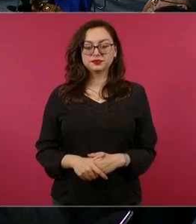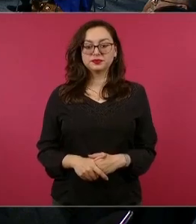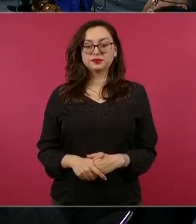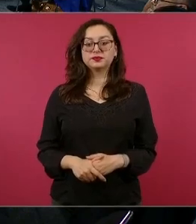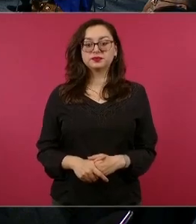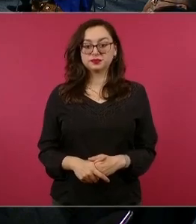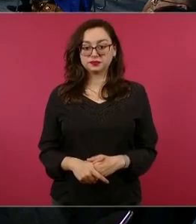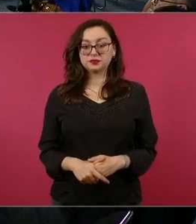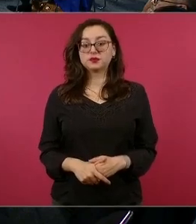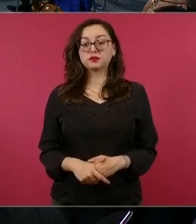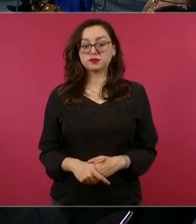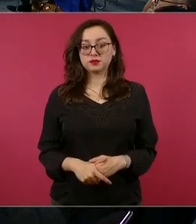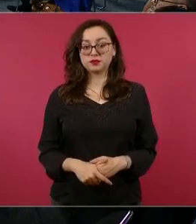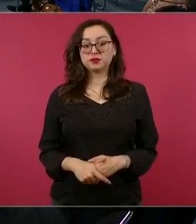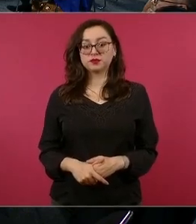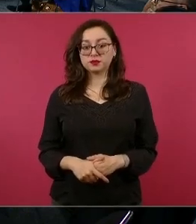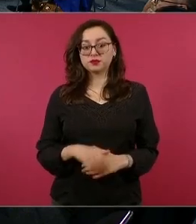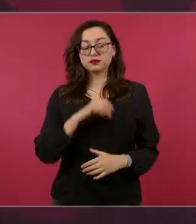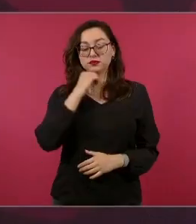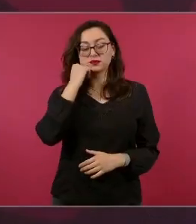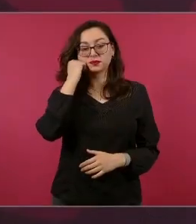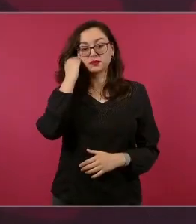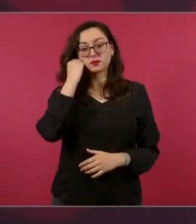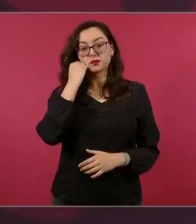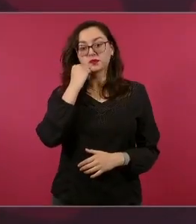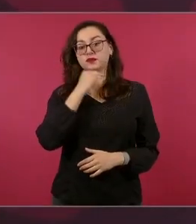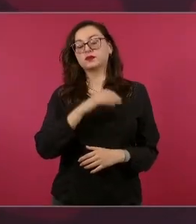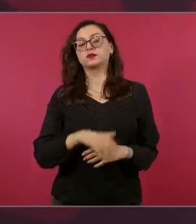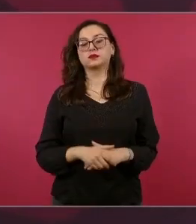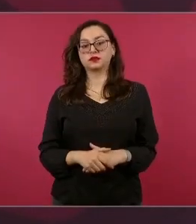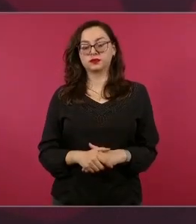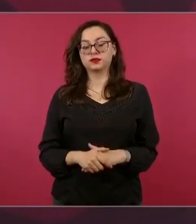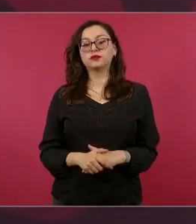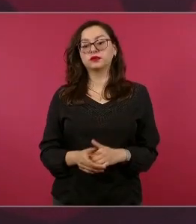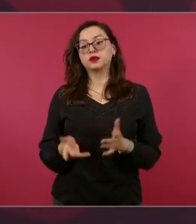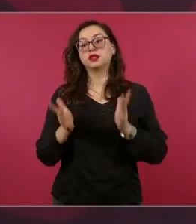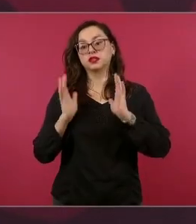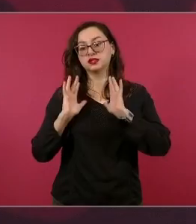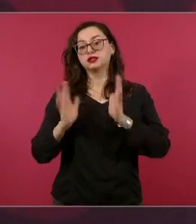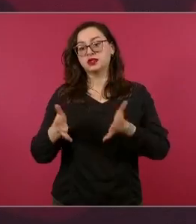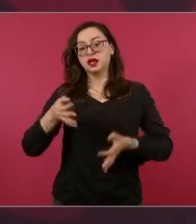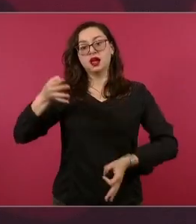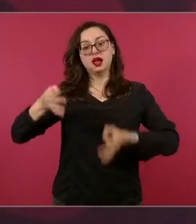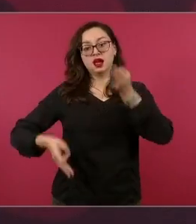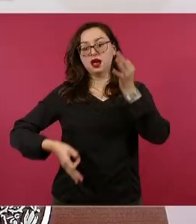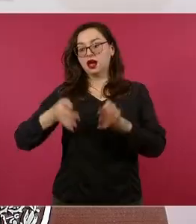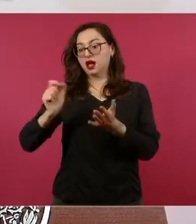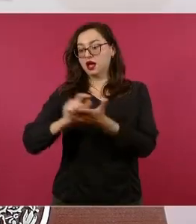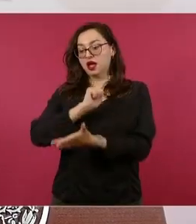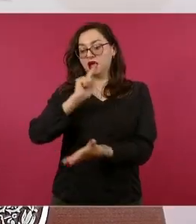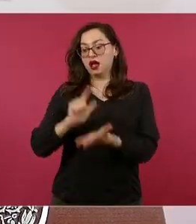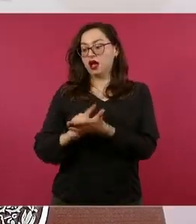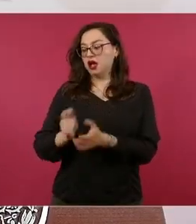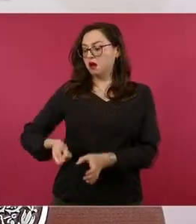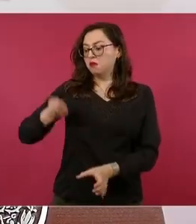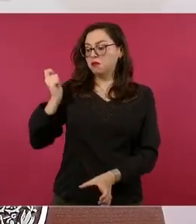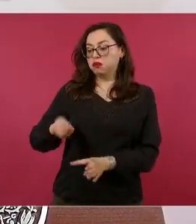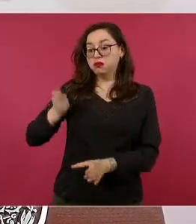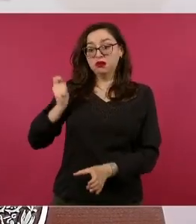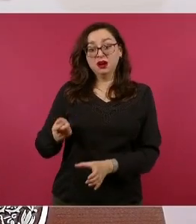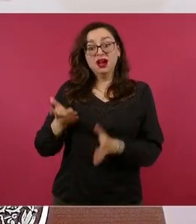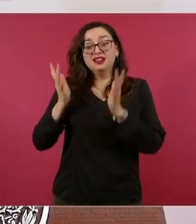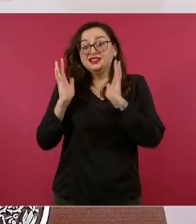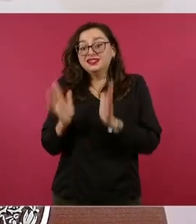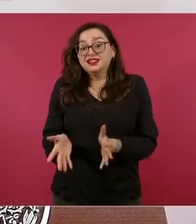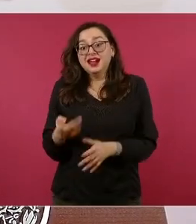Sí, ya está en última instancia, ya resuelto legalmente, pero eso es también lo que